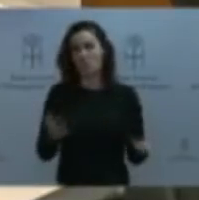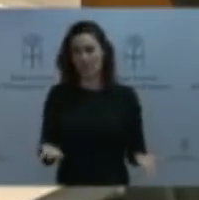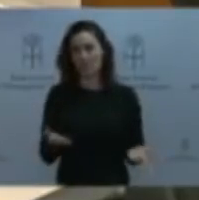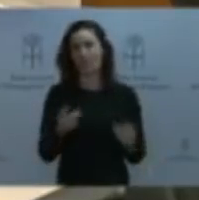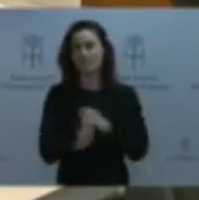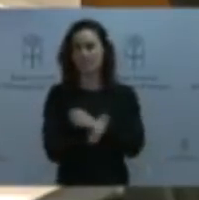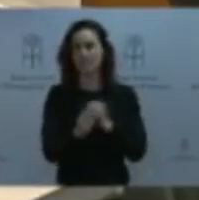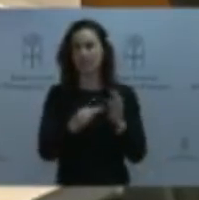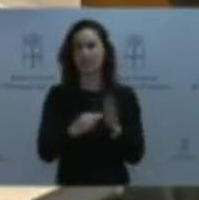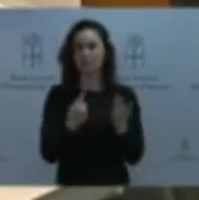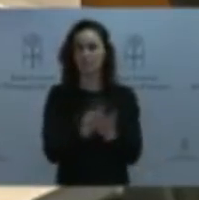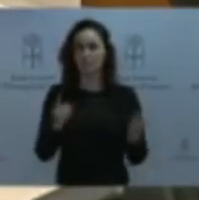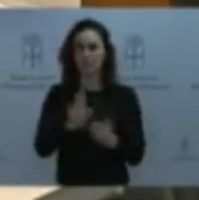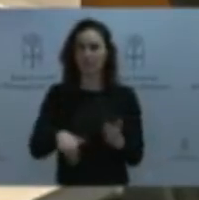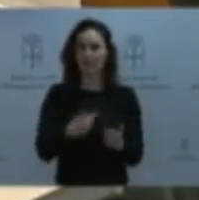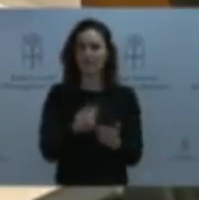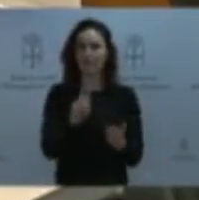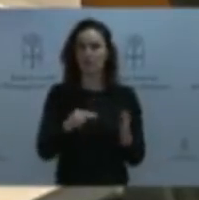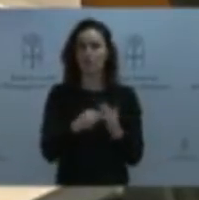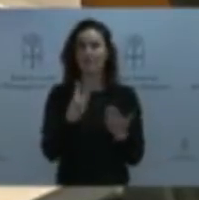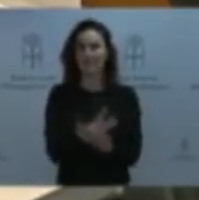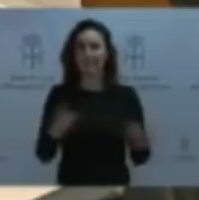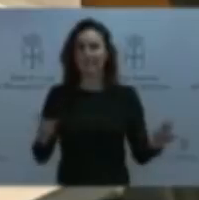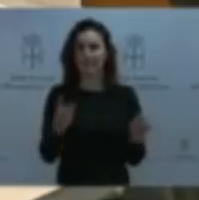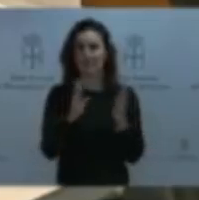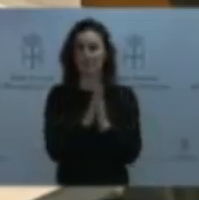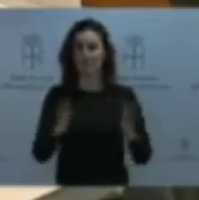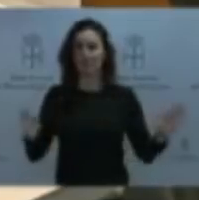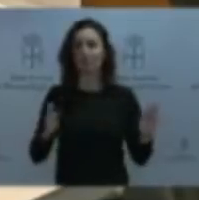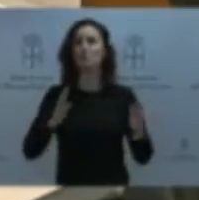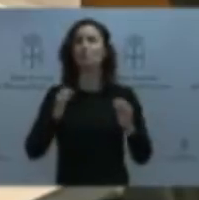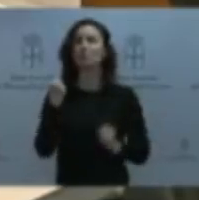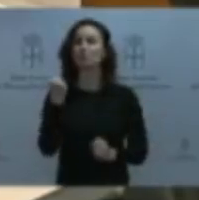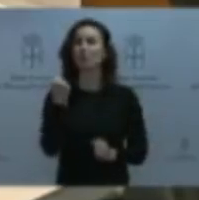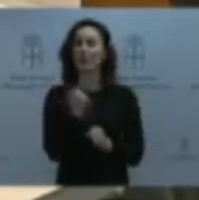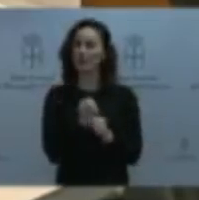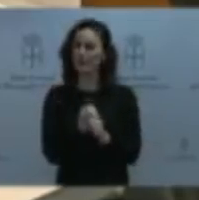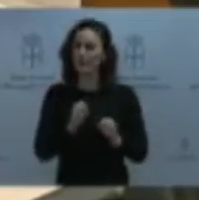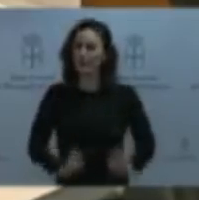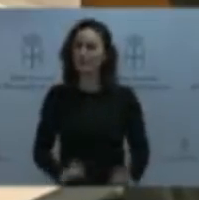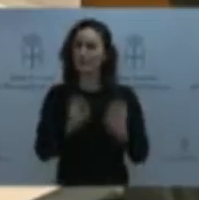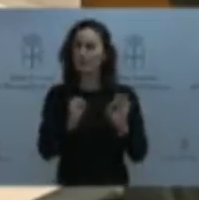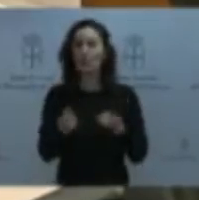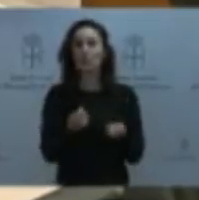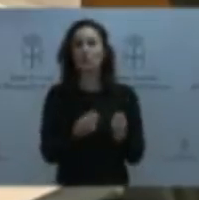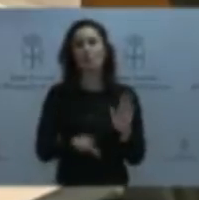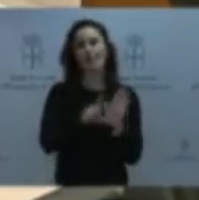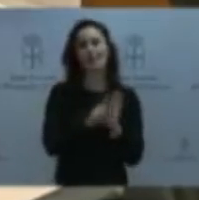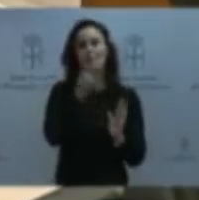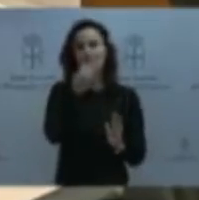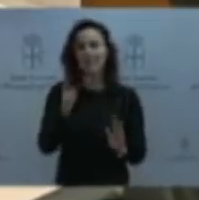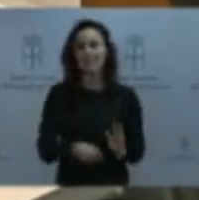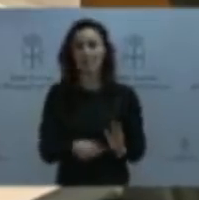2016-2018. La autoridad laboral realiza específicamente controles de legalidad sobre los convenios colectivos en este